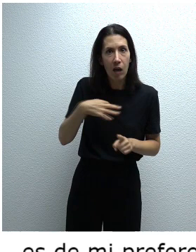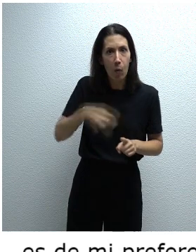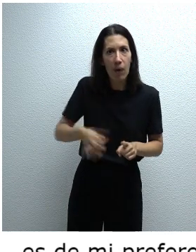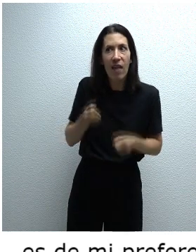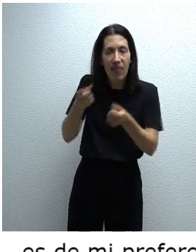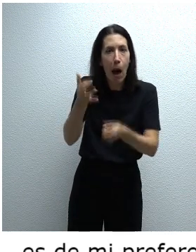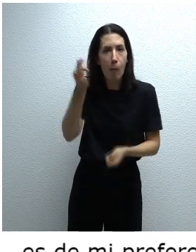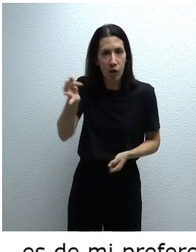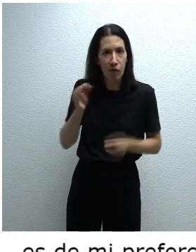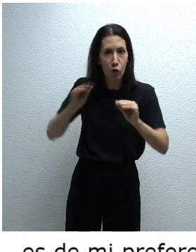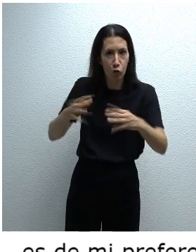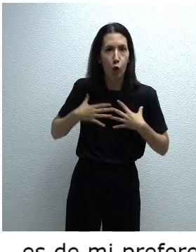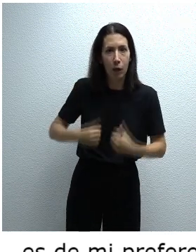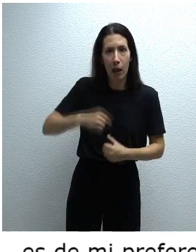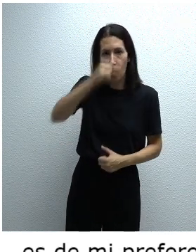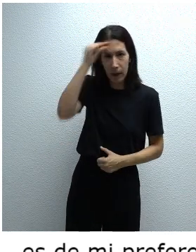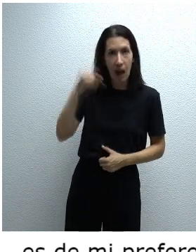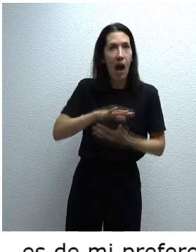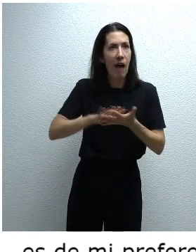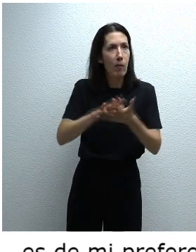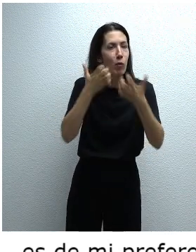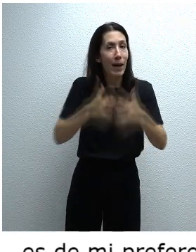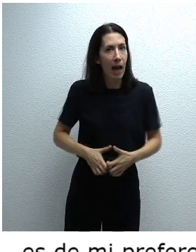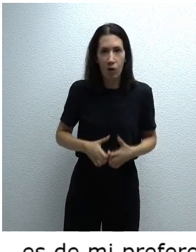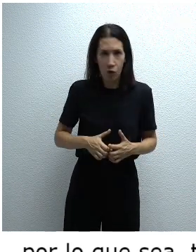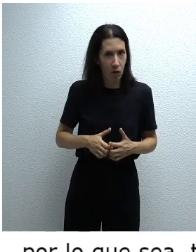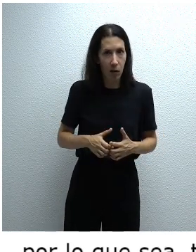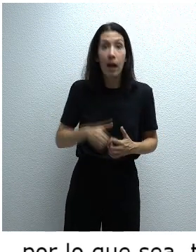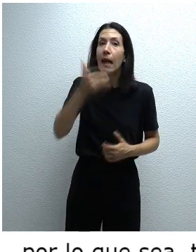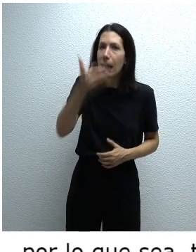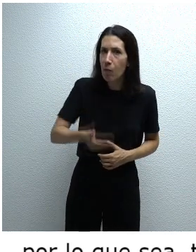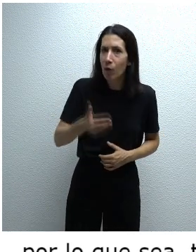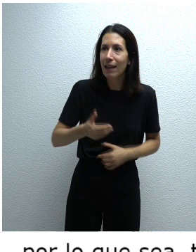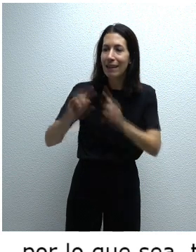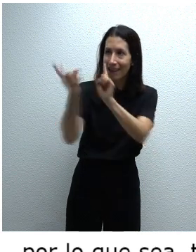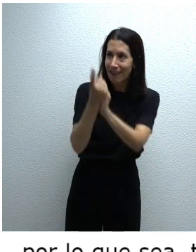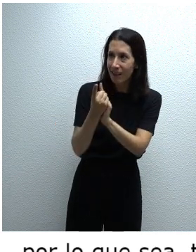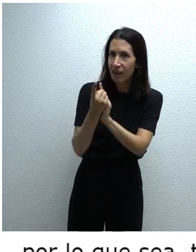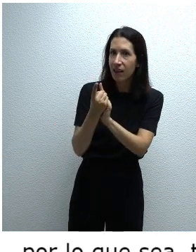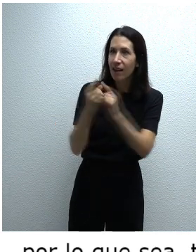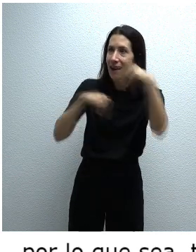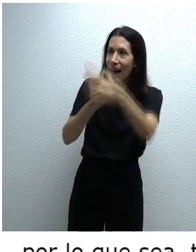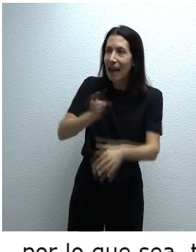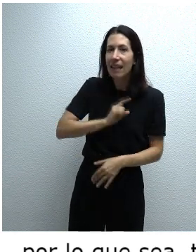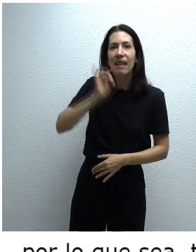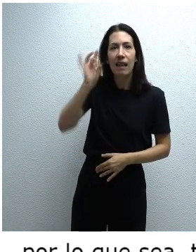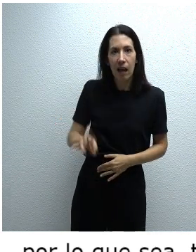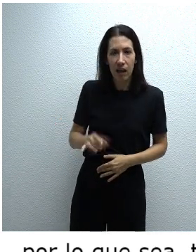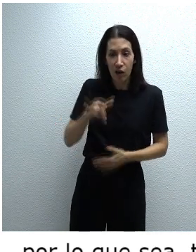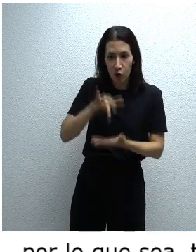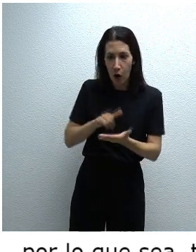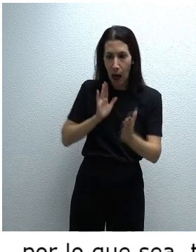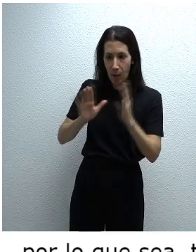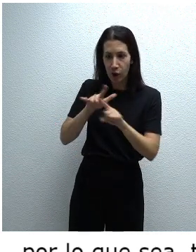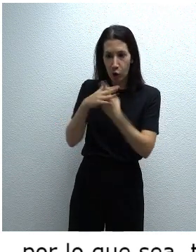No estamos hablando de algo mecánico. O sea, es muy importante quién te atiende y quién te mira en el momento en que estás en